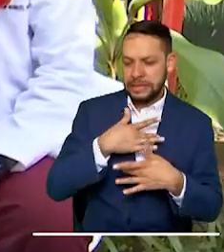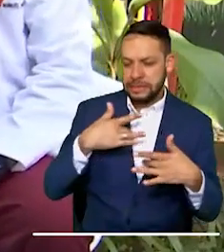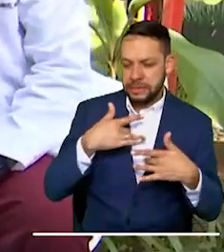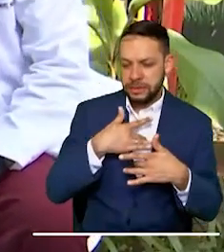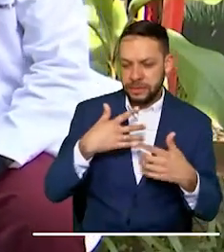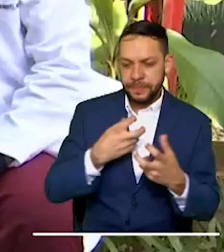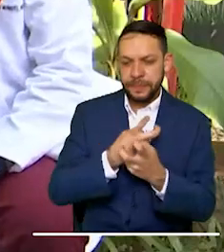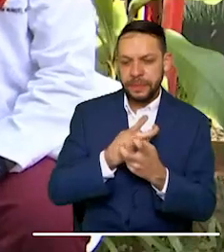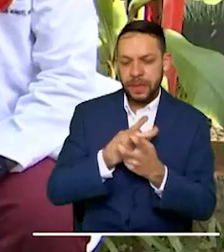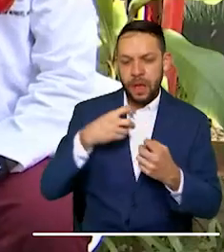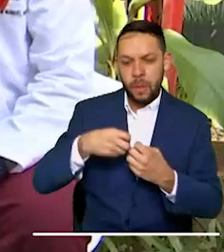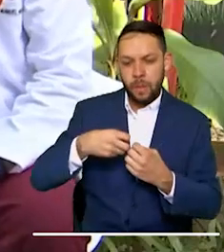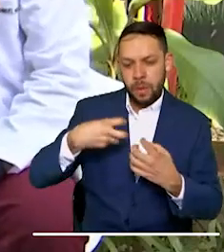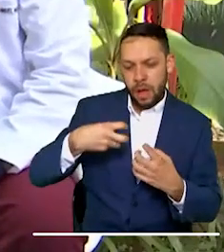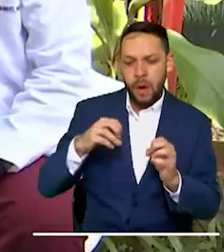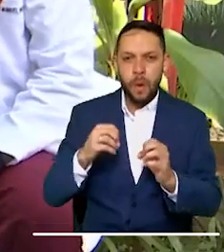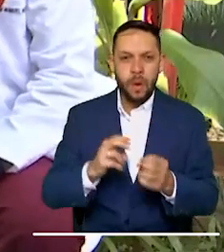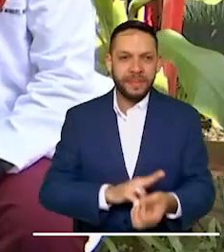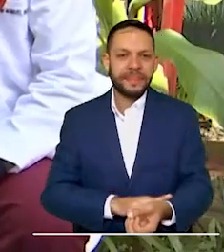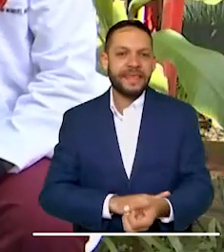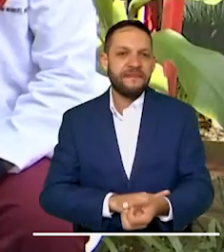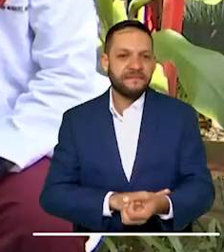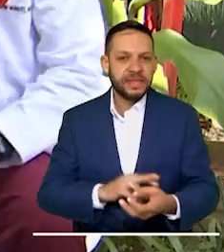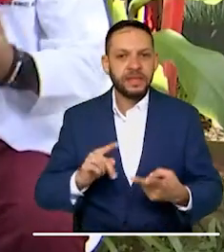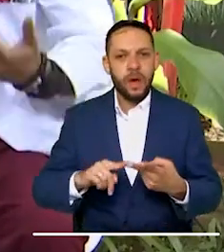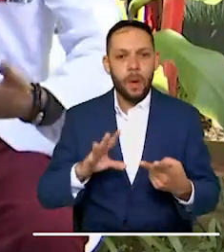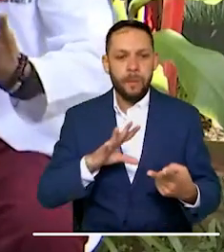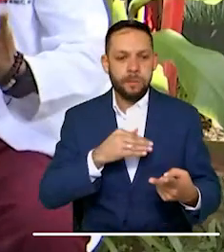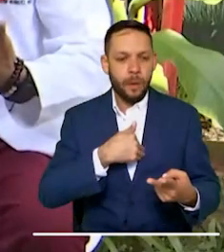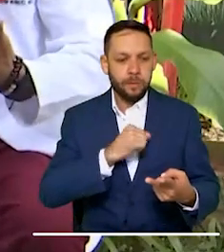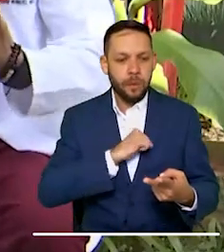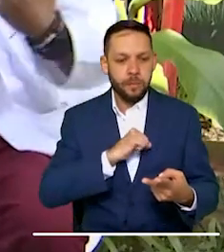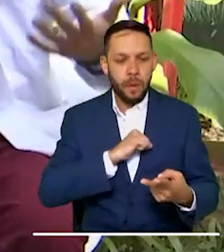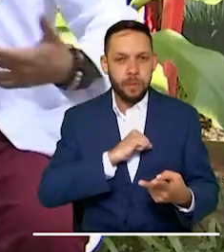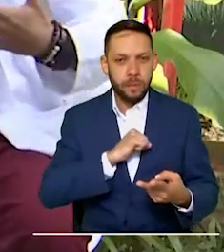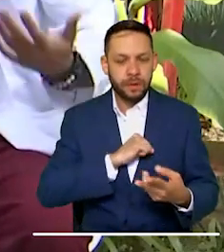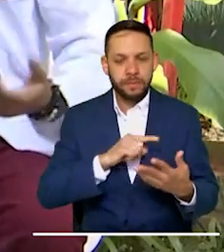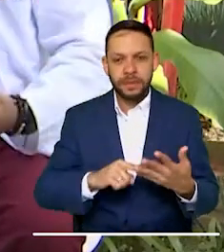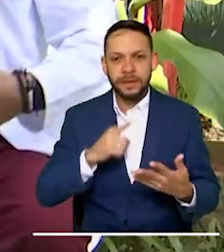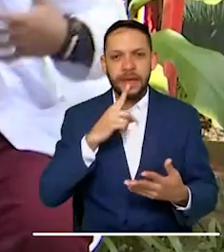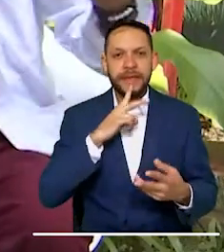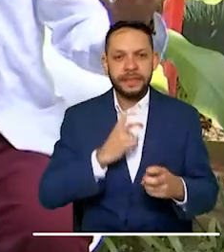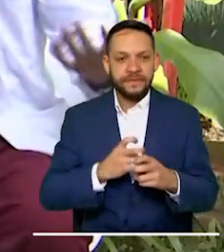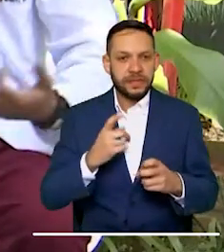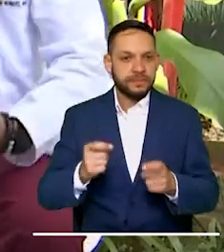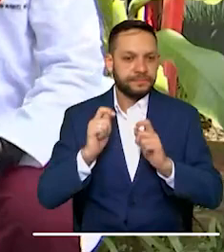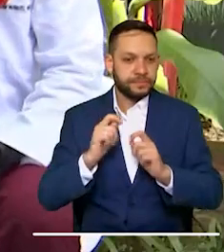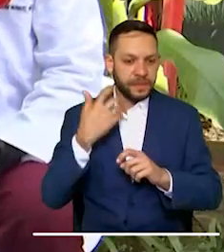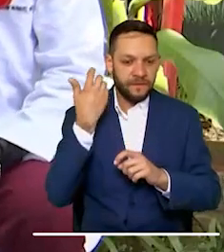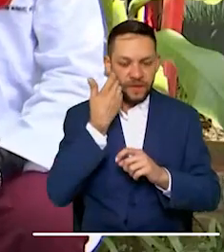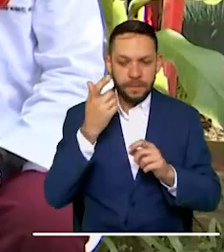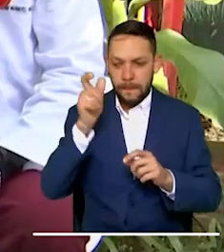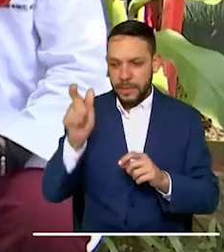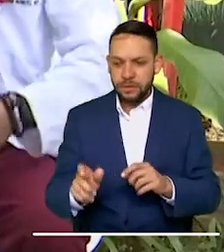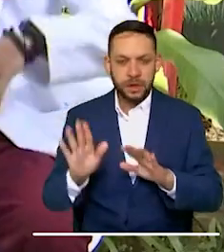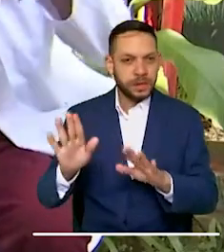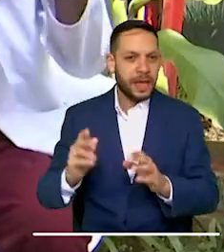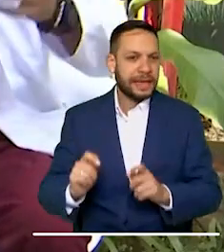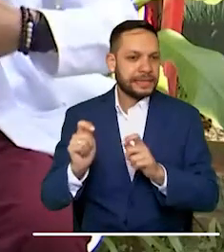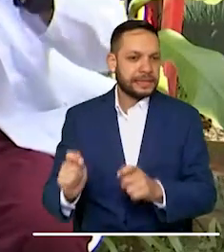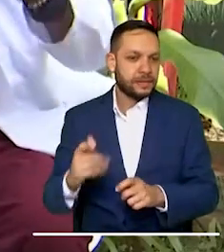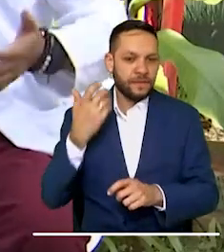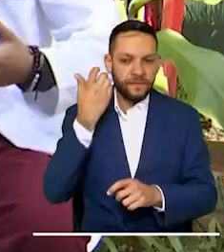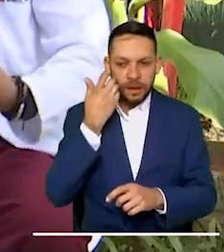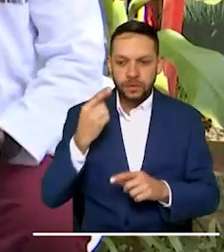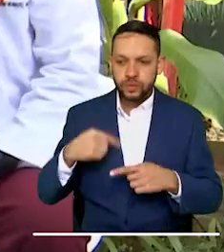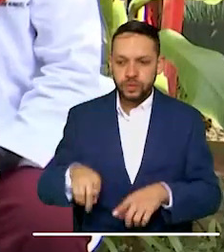yo soy diabético, o soy hipertenso, como si esas enfermedades definieran lo que somos. Y en